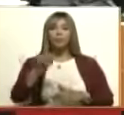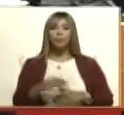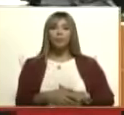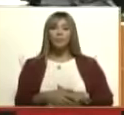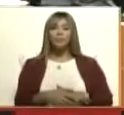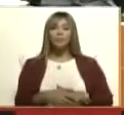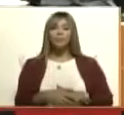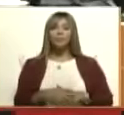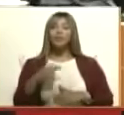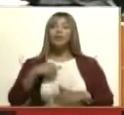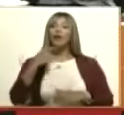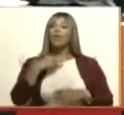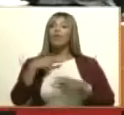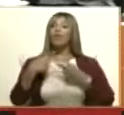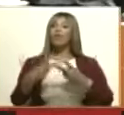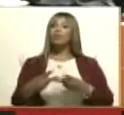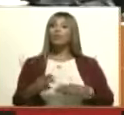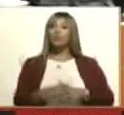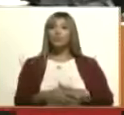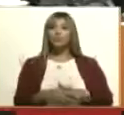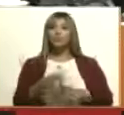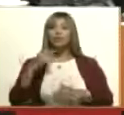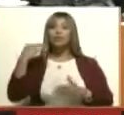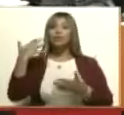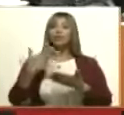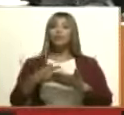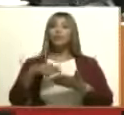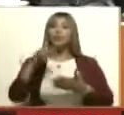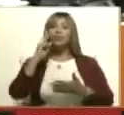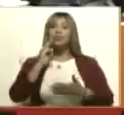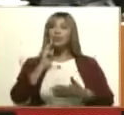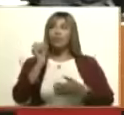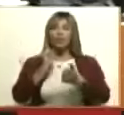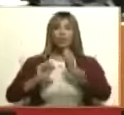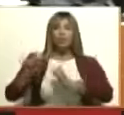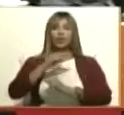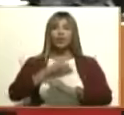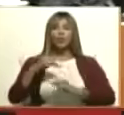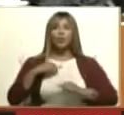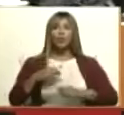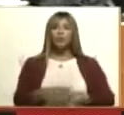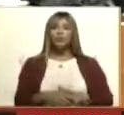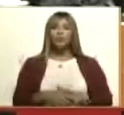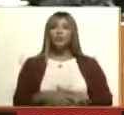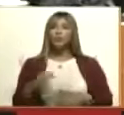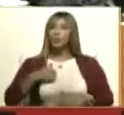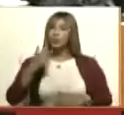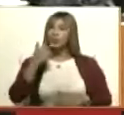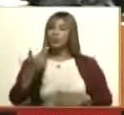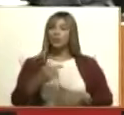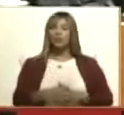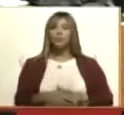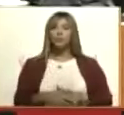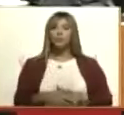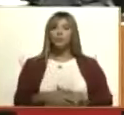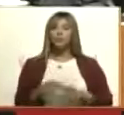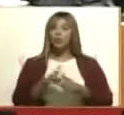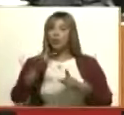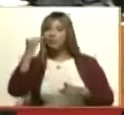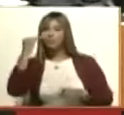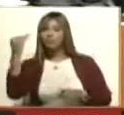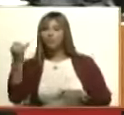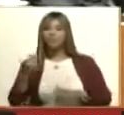nuestra vocación desde la época de Simón Bolívar de defender lo nuestro de manera, yo diría, con